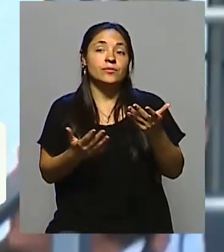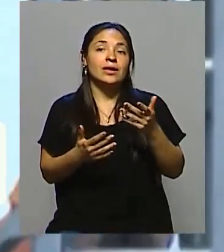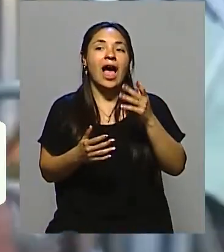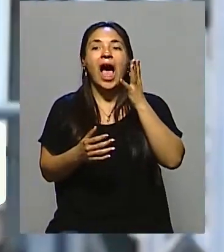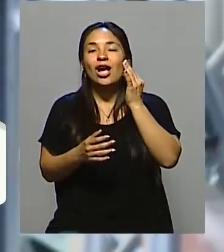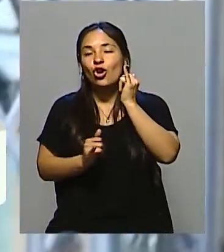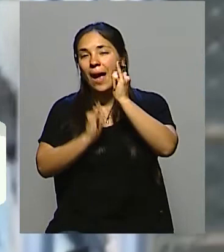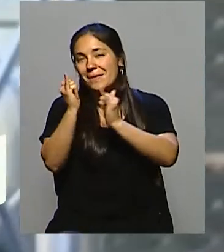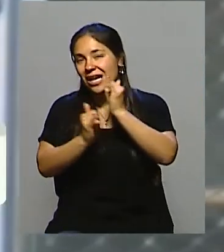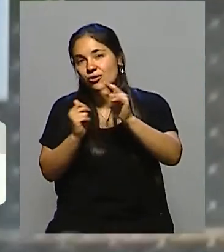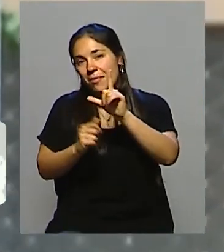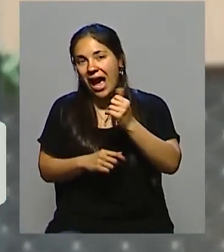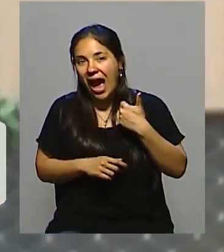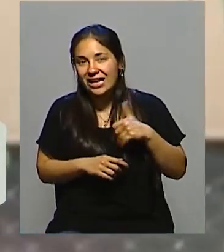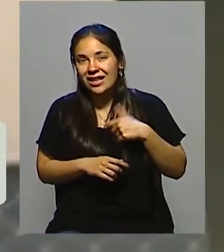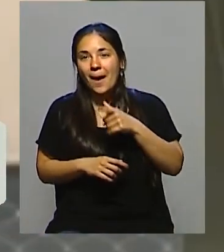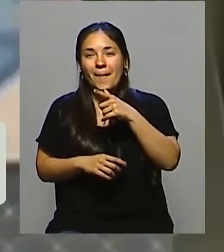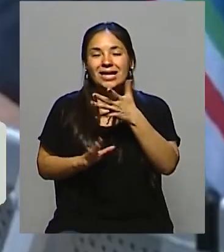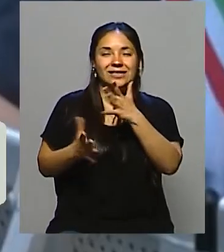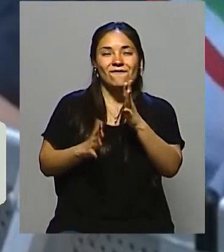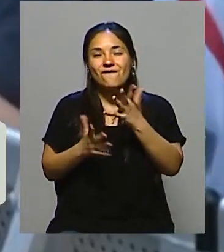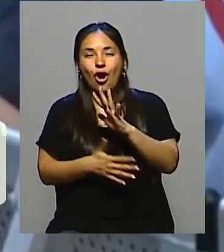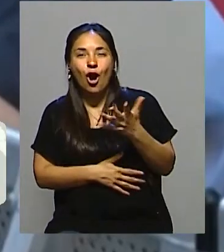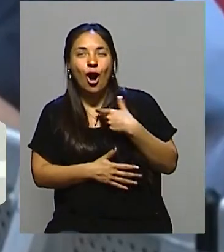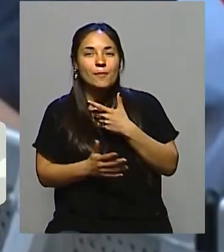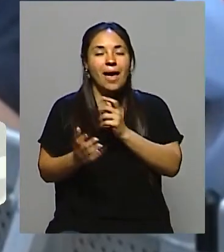argentino, ha sido todo una engaña pichanga